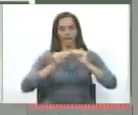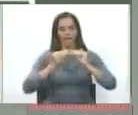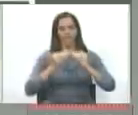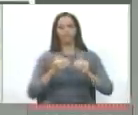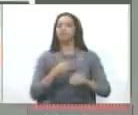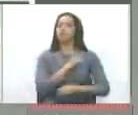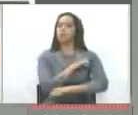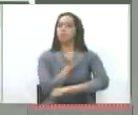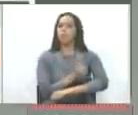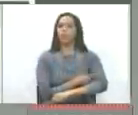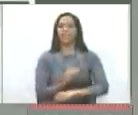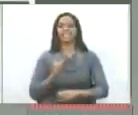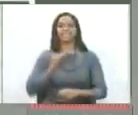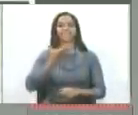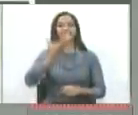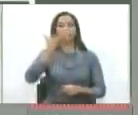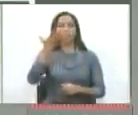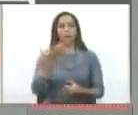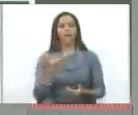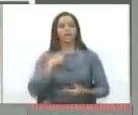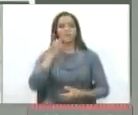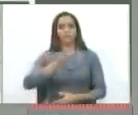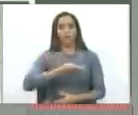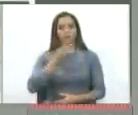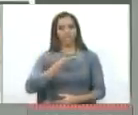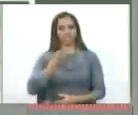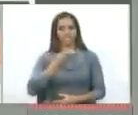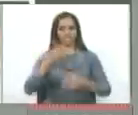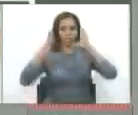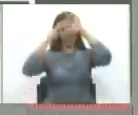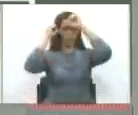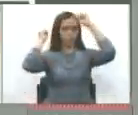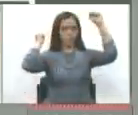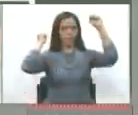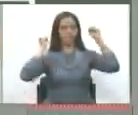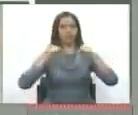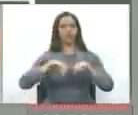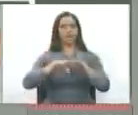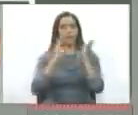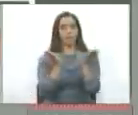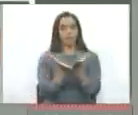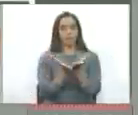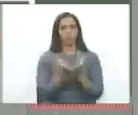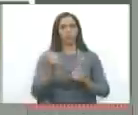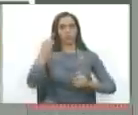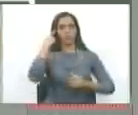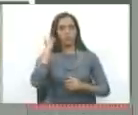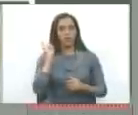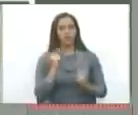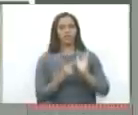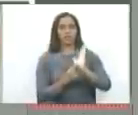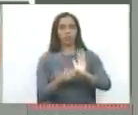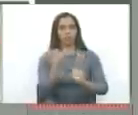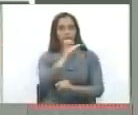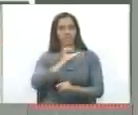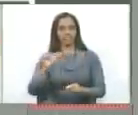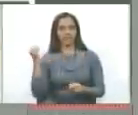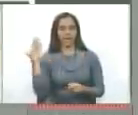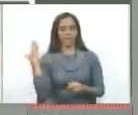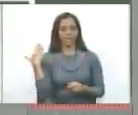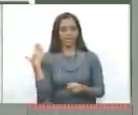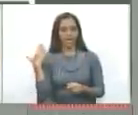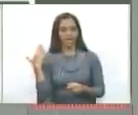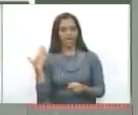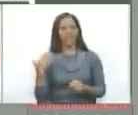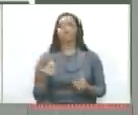espiritual, político, diplomático en el mundo. Yo creo que lo que se demostró la semana pasada es el